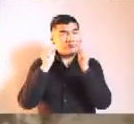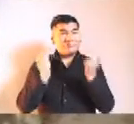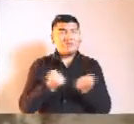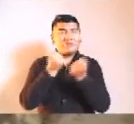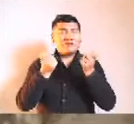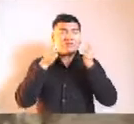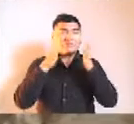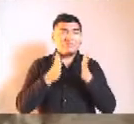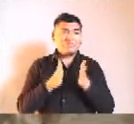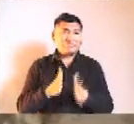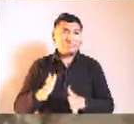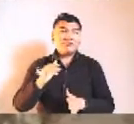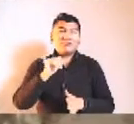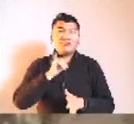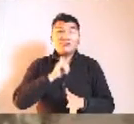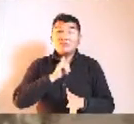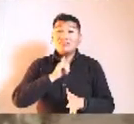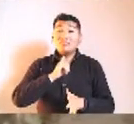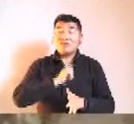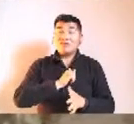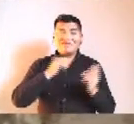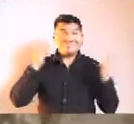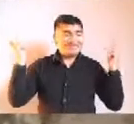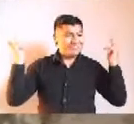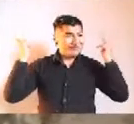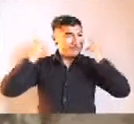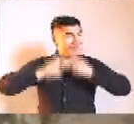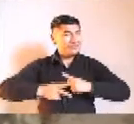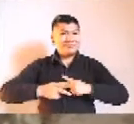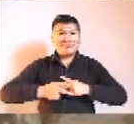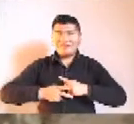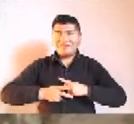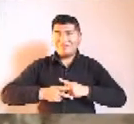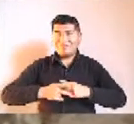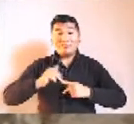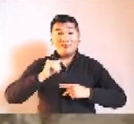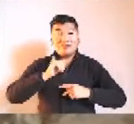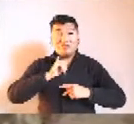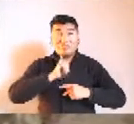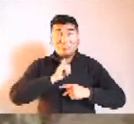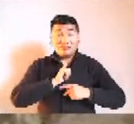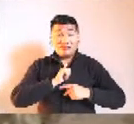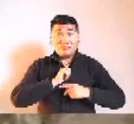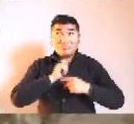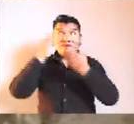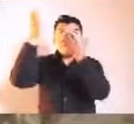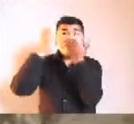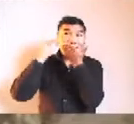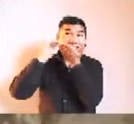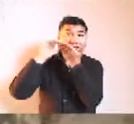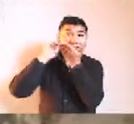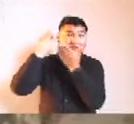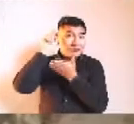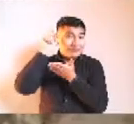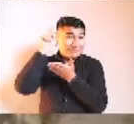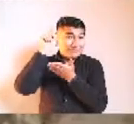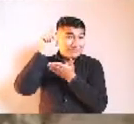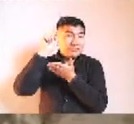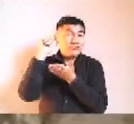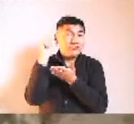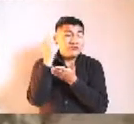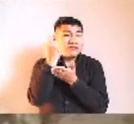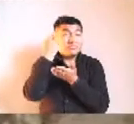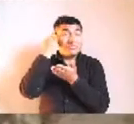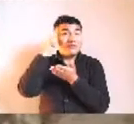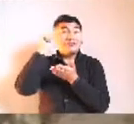pecadores, y yo soy el peor de ellos. Si encontré misericordia, fue